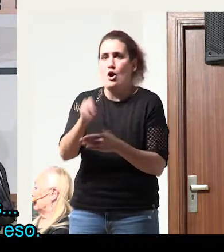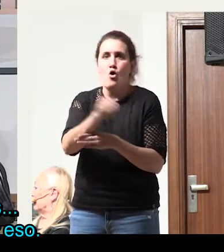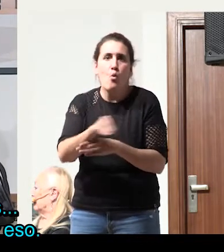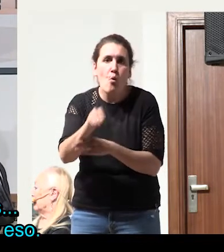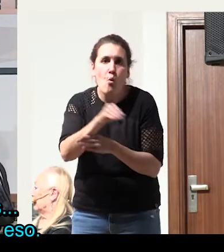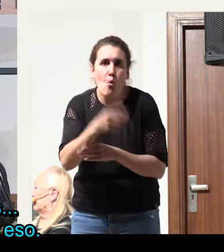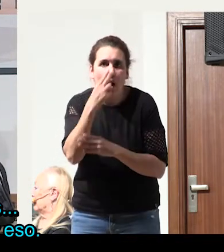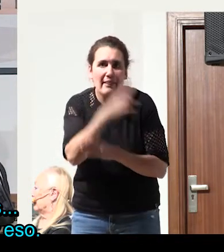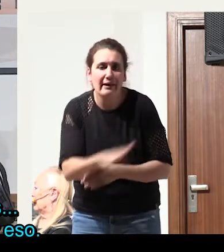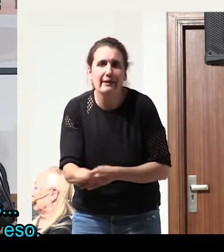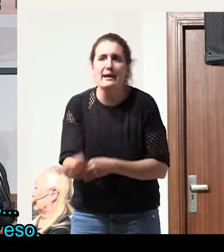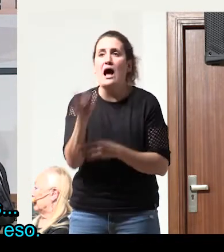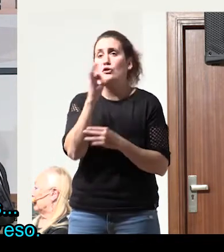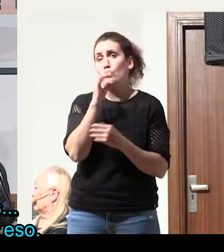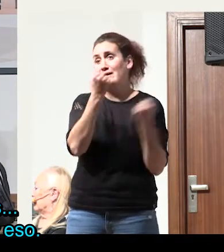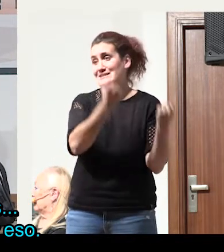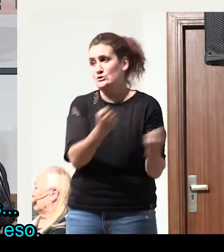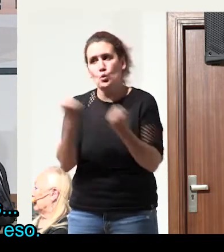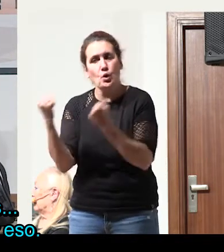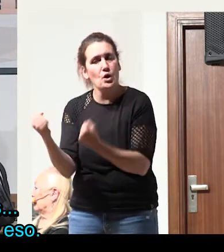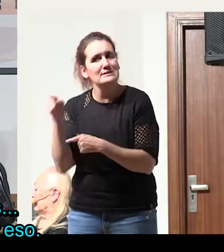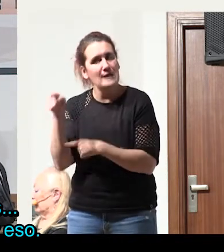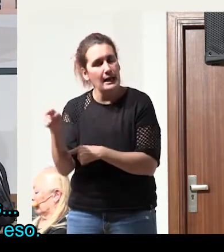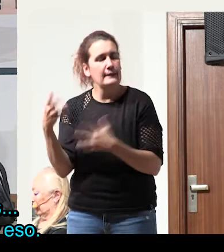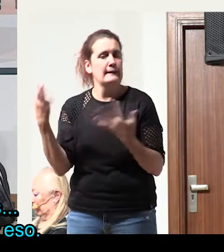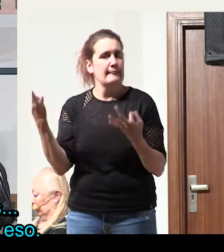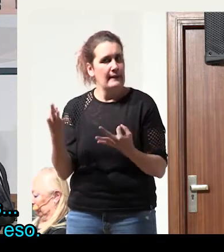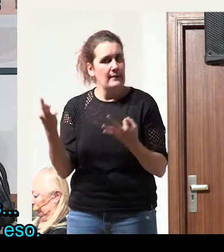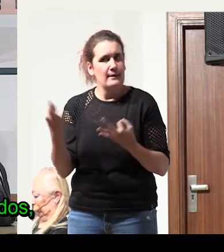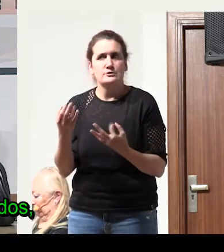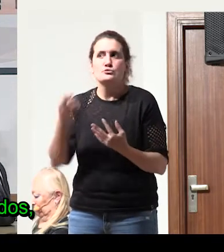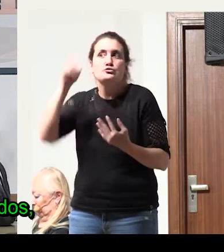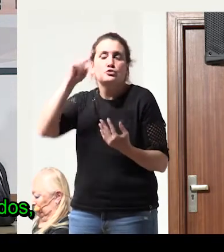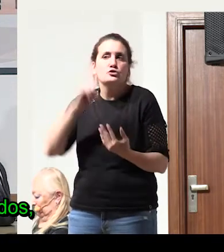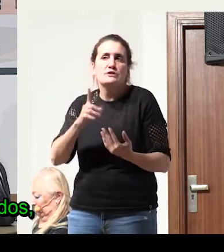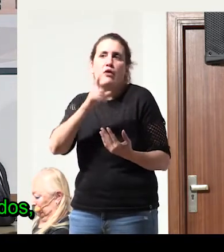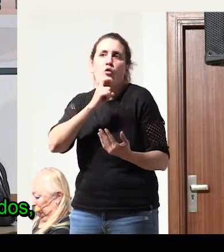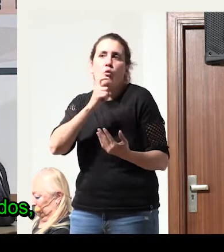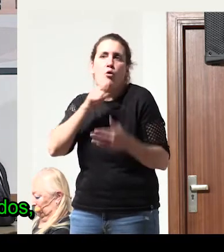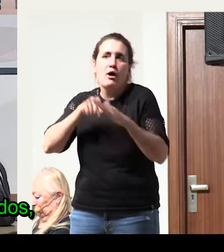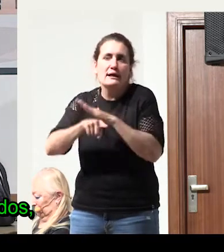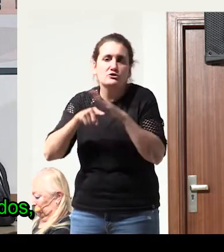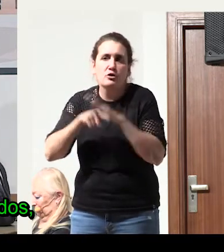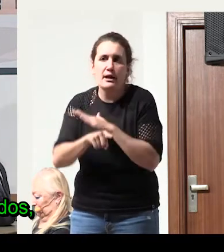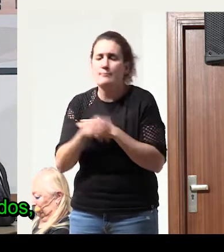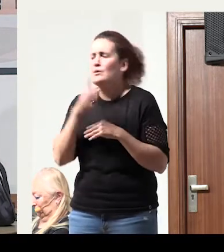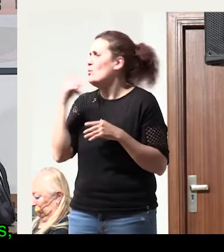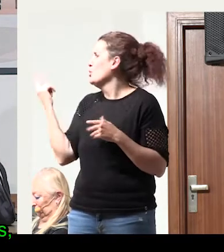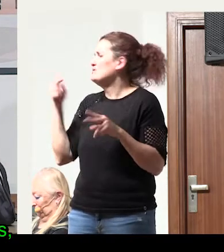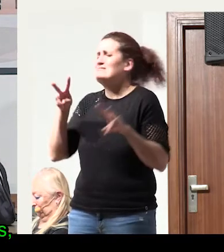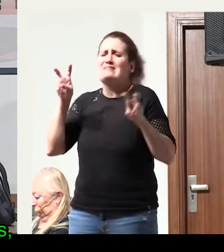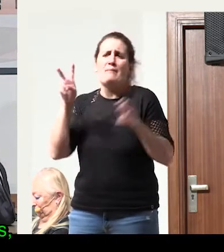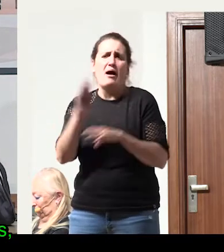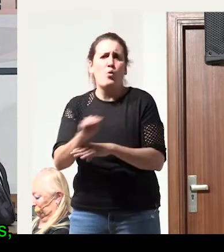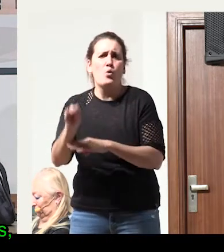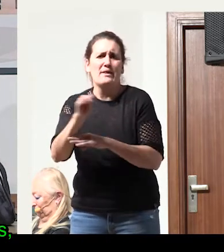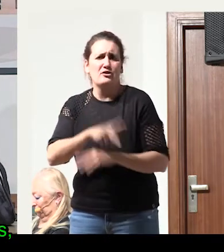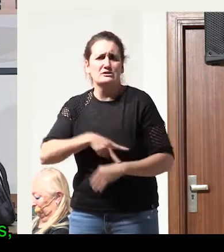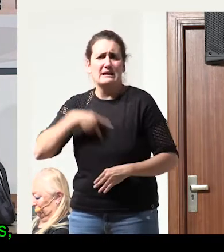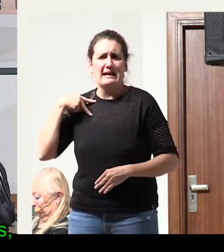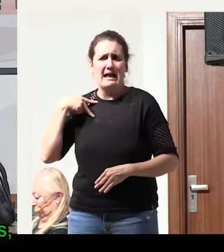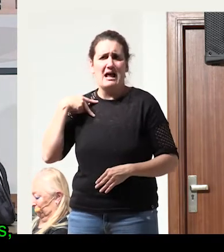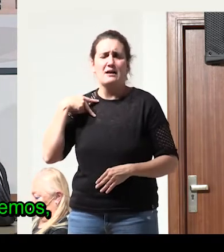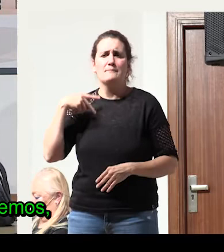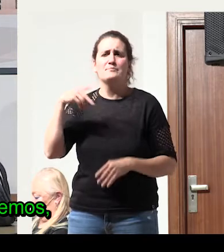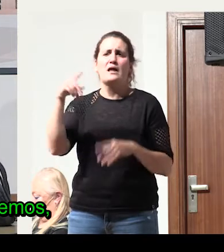las instituciones... Sí. No sé cómo se podría gestionar, bueno, eso. El tema de los cuidados en general es que hay unas deficiencias tan, sí,